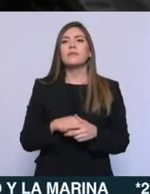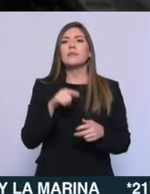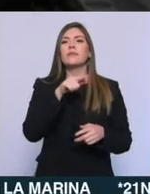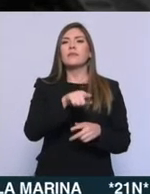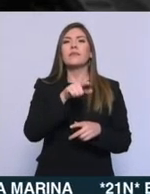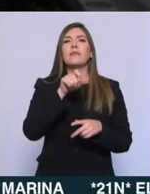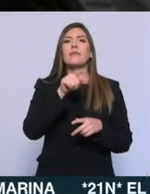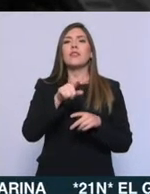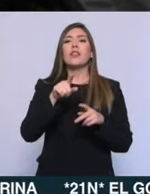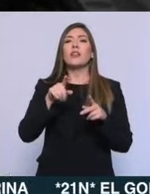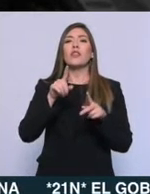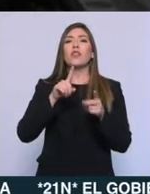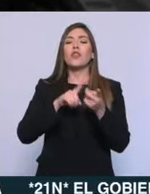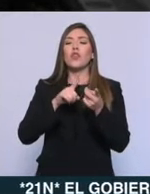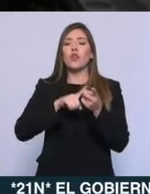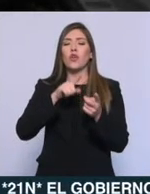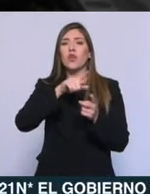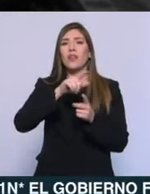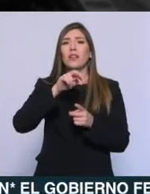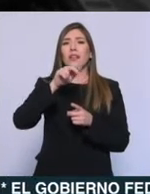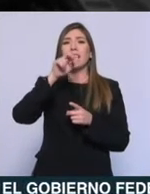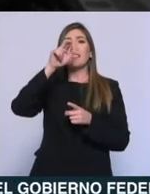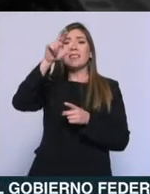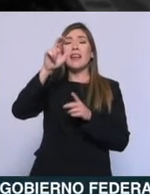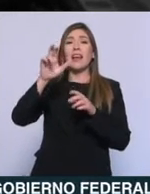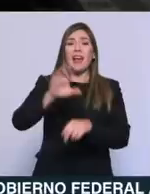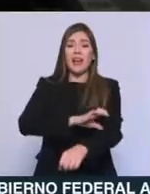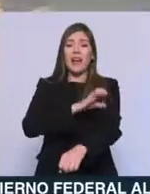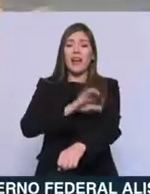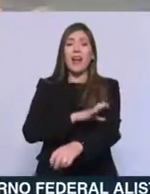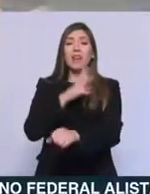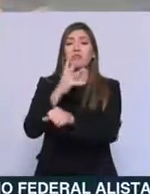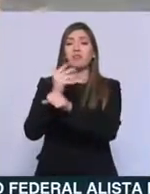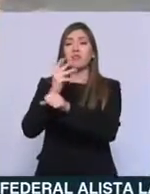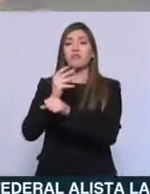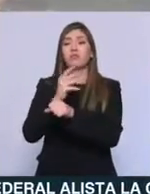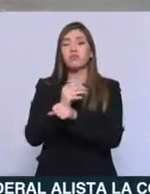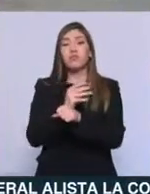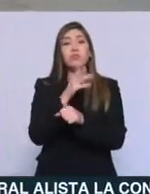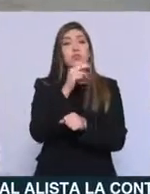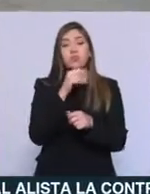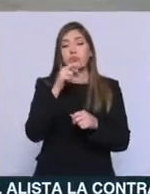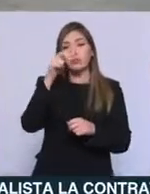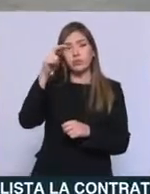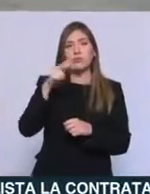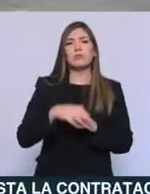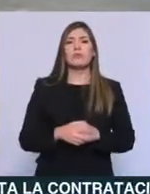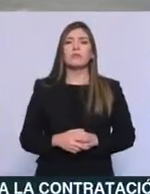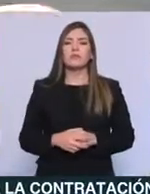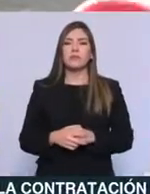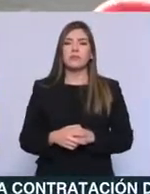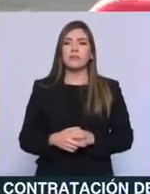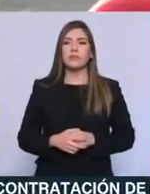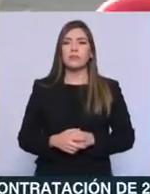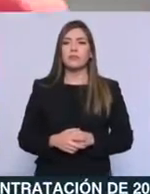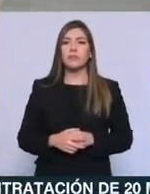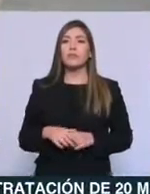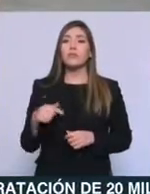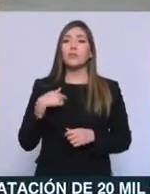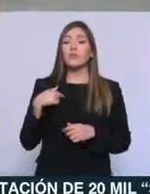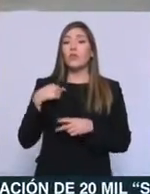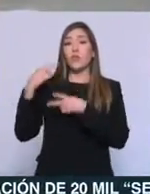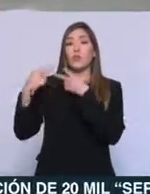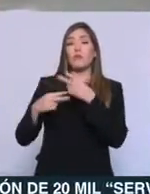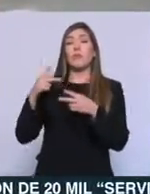donde las escaleras eléctricas están siendo reparadas. Yo voy hasta el metro Chapultepec. ¿Cuánto tiempo?